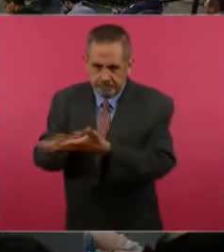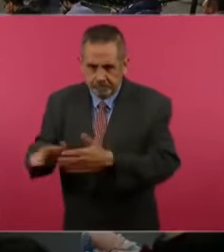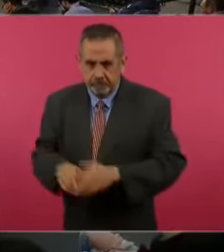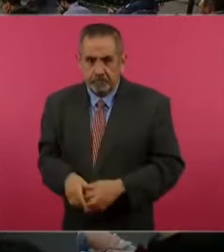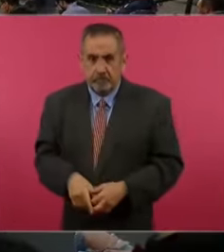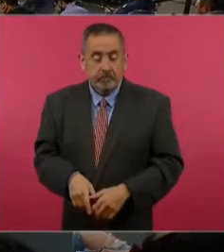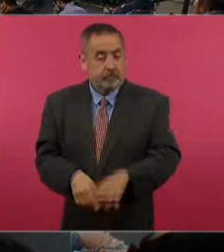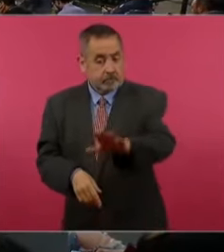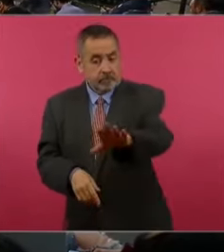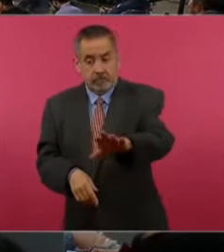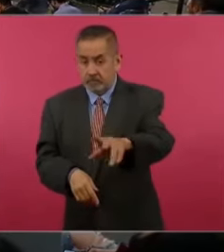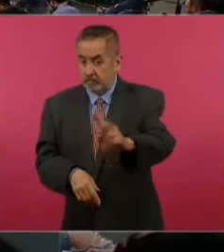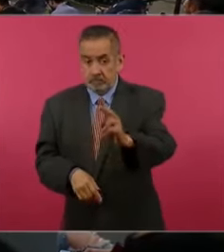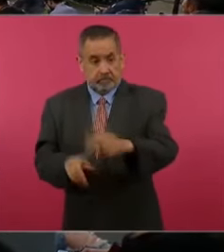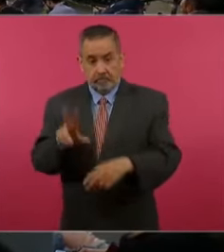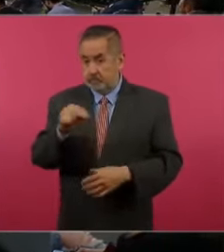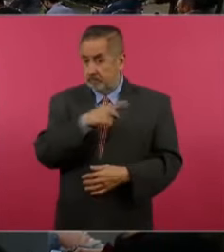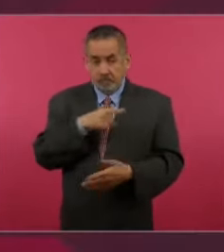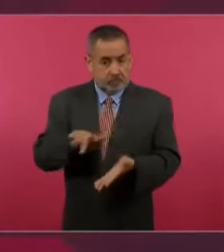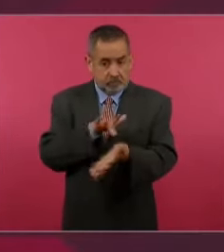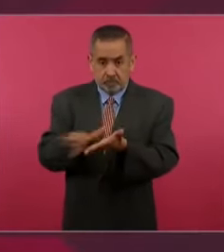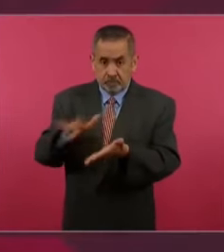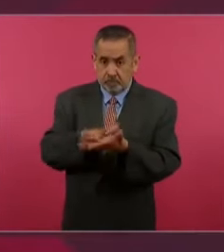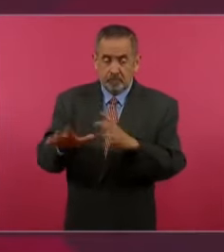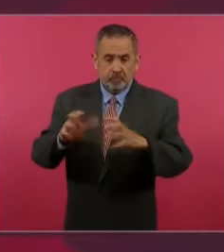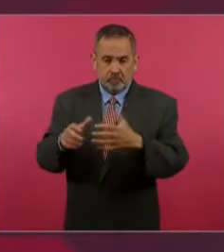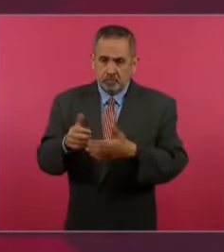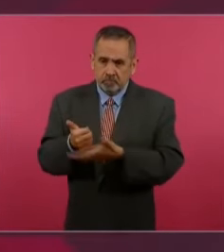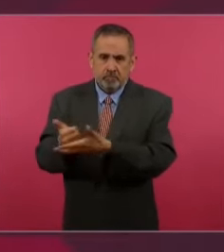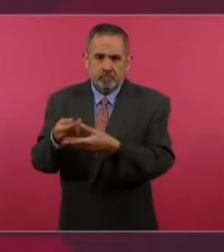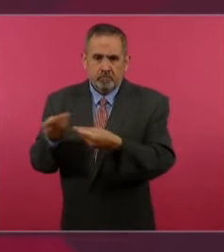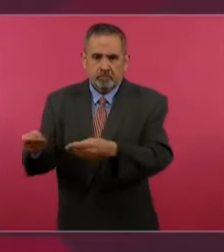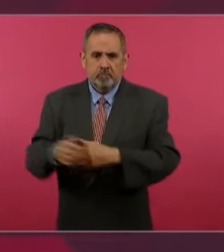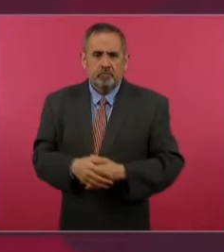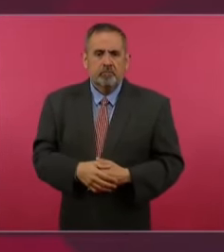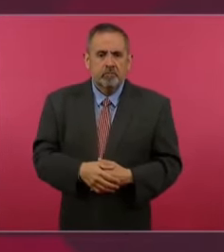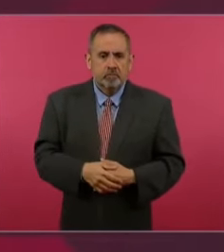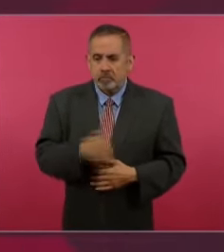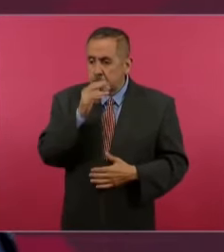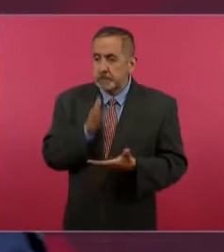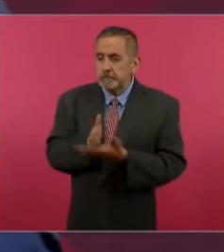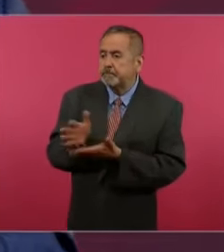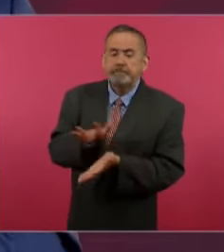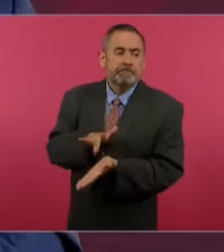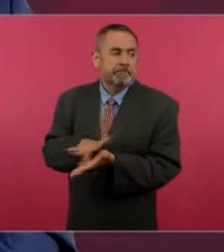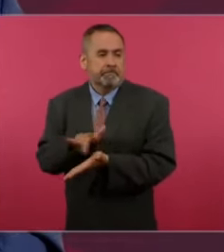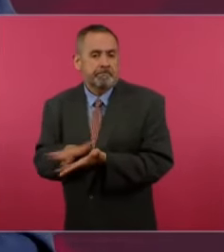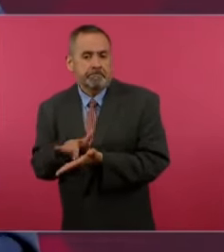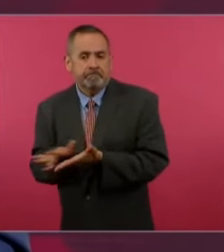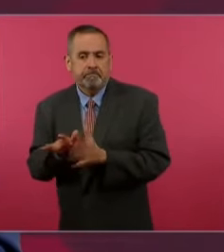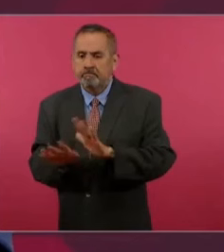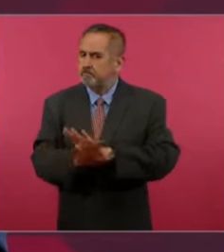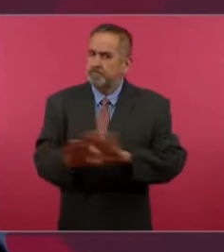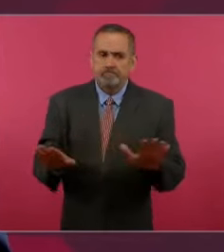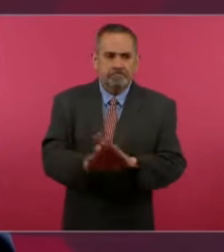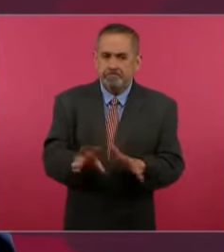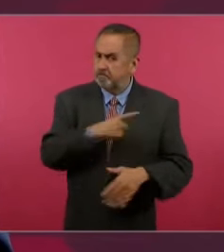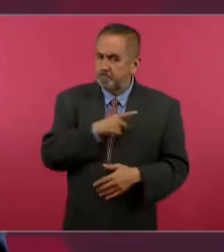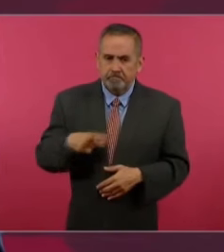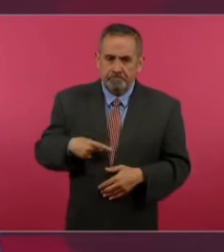no deben meterse ningún servidor público. Eso es todo, presidente. Se debe de meter y mucho menos utilizar